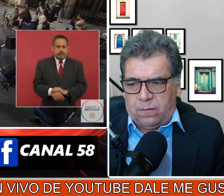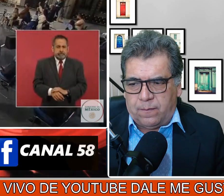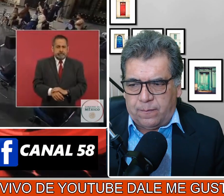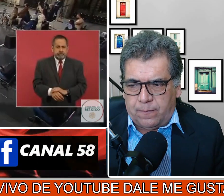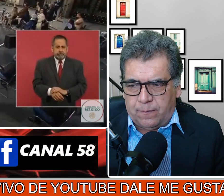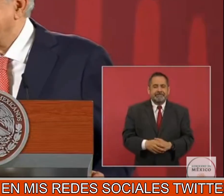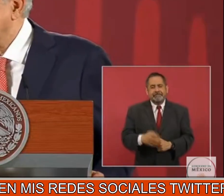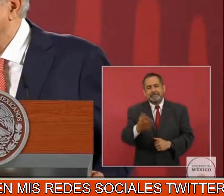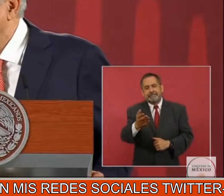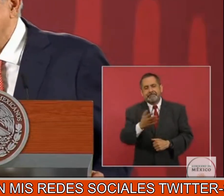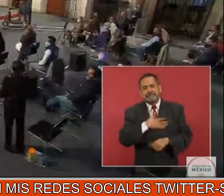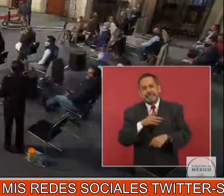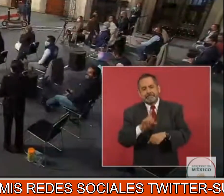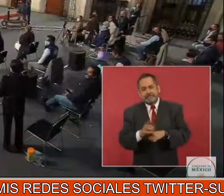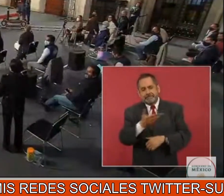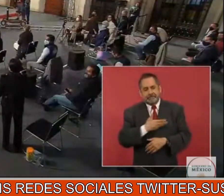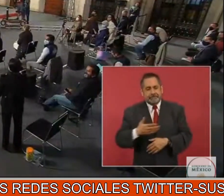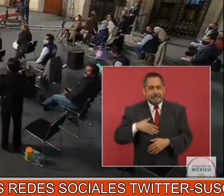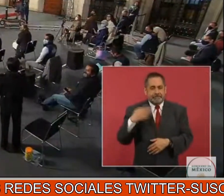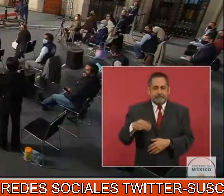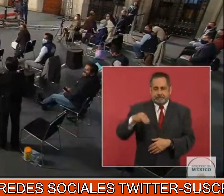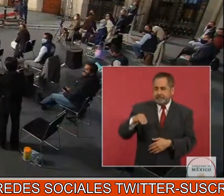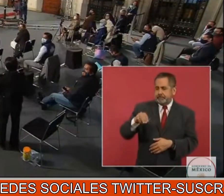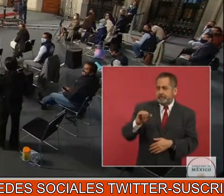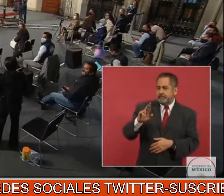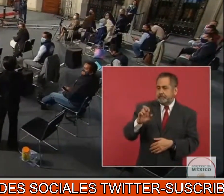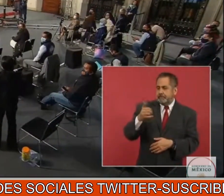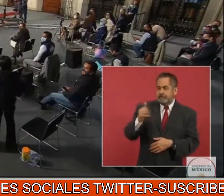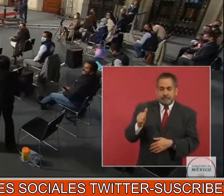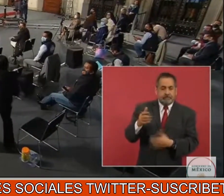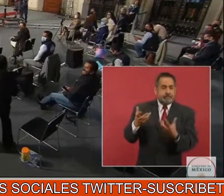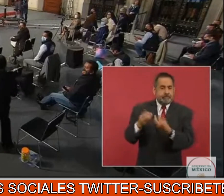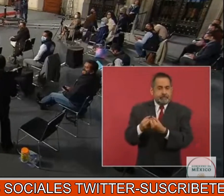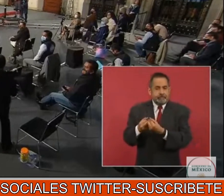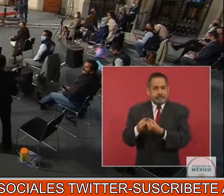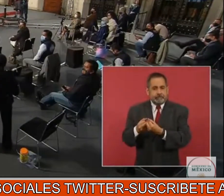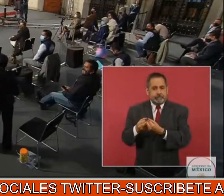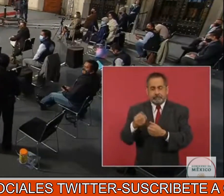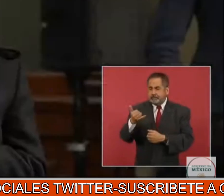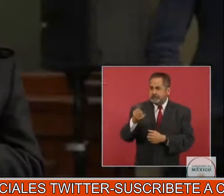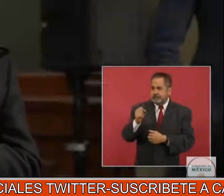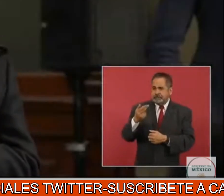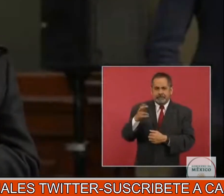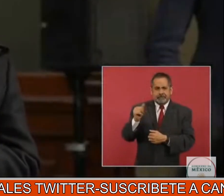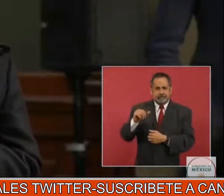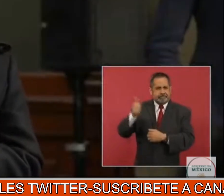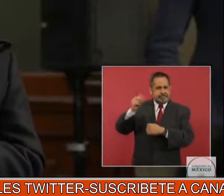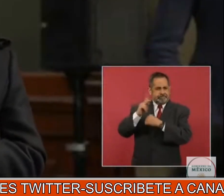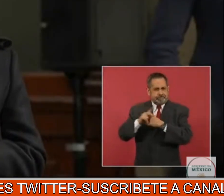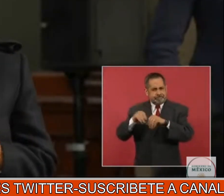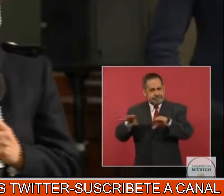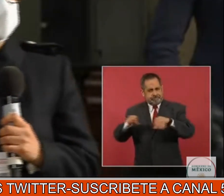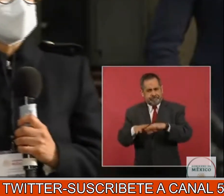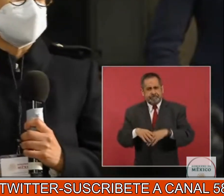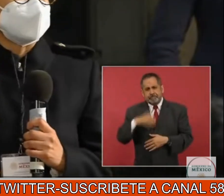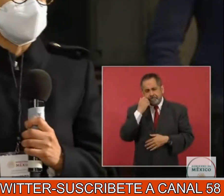acusación. Mireya López, del programa Listening Post de la cadena Al Jazeera. Si me permite, quiero